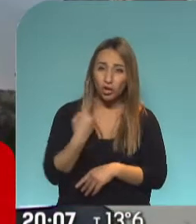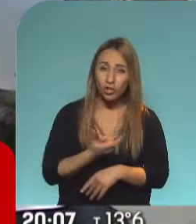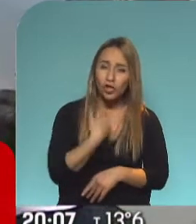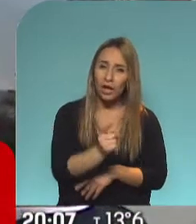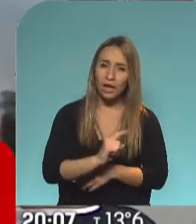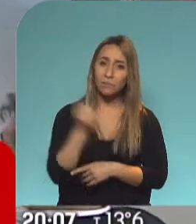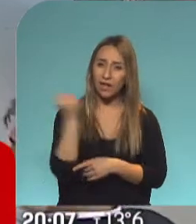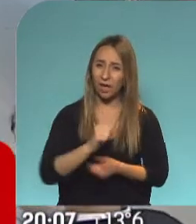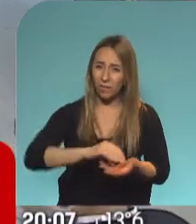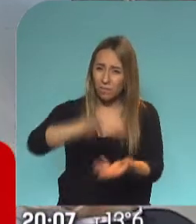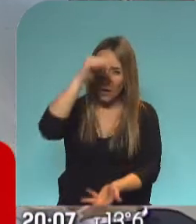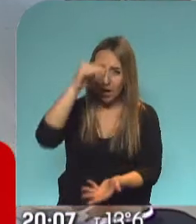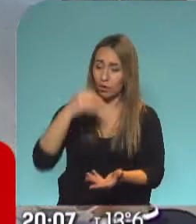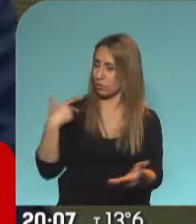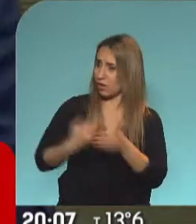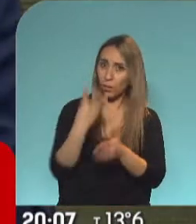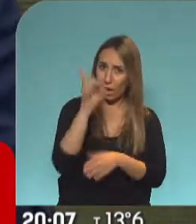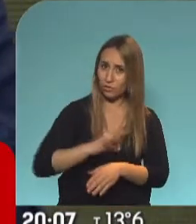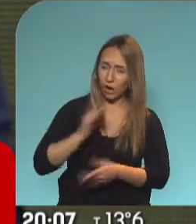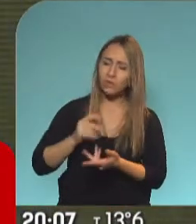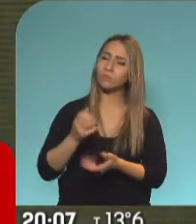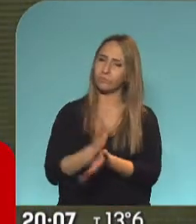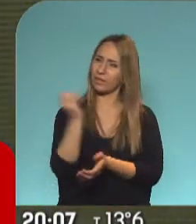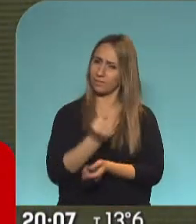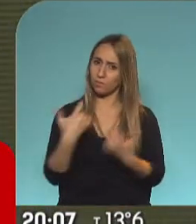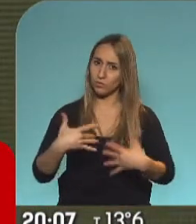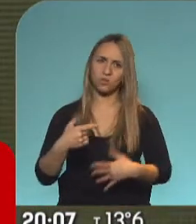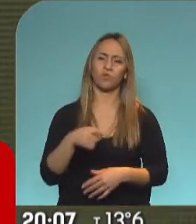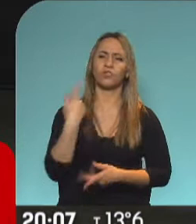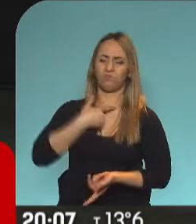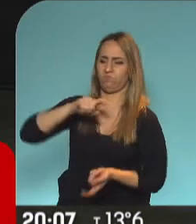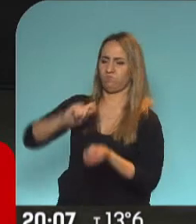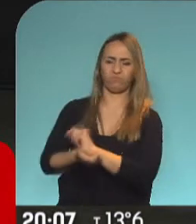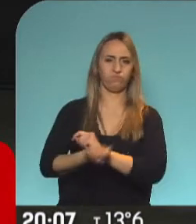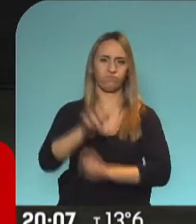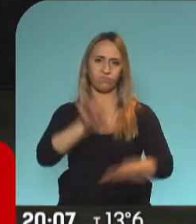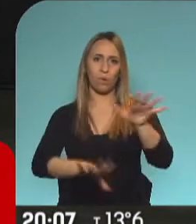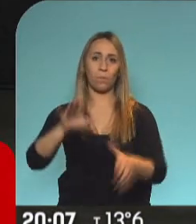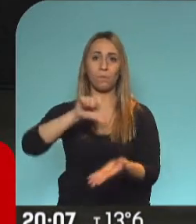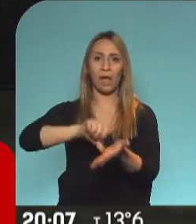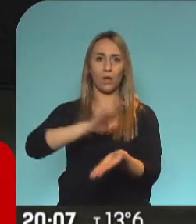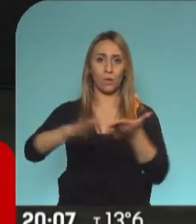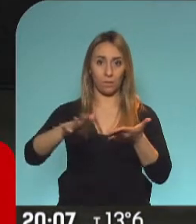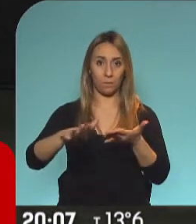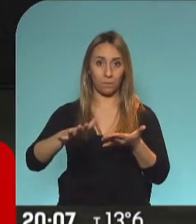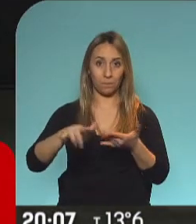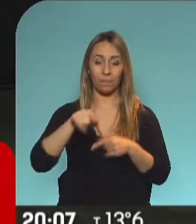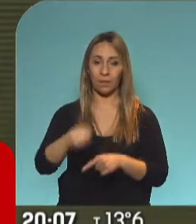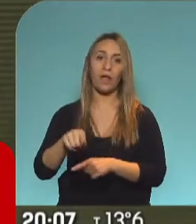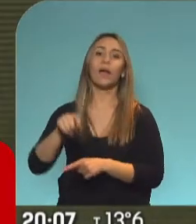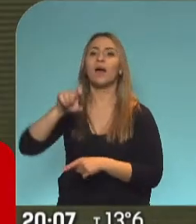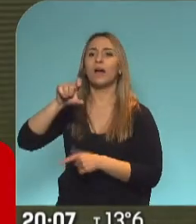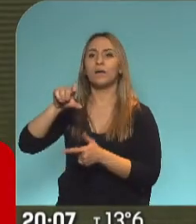vivido en los últimos 4 años. Vinimos a ser otro país. El capitalismo necesita de gente que compre,